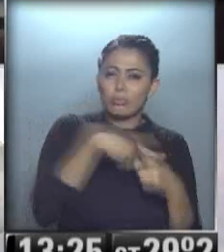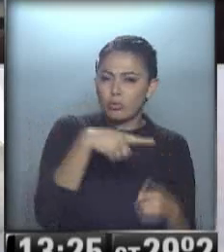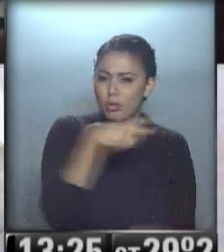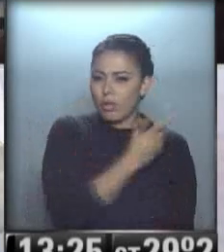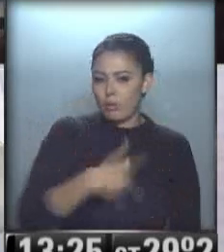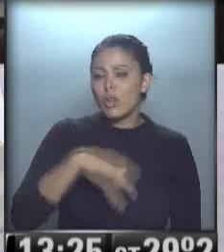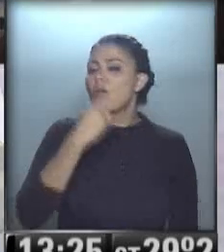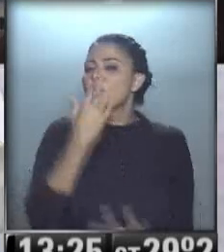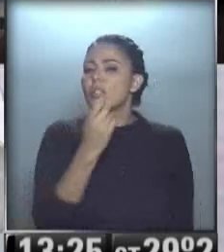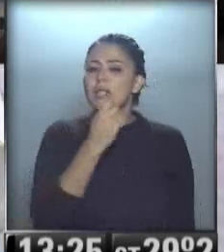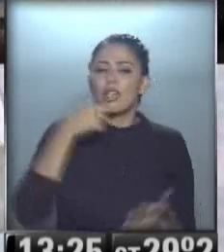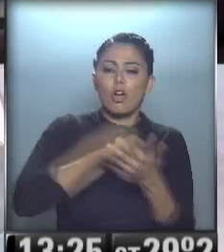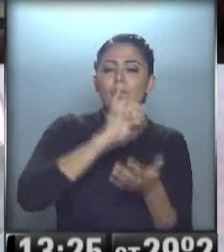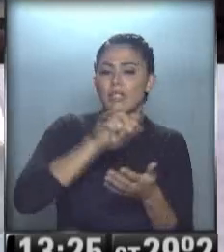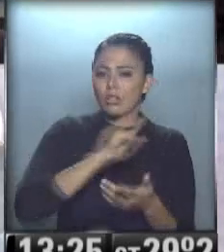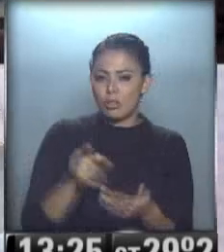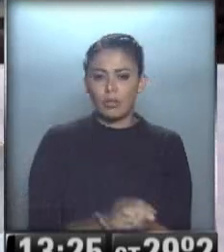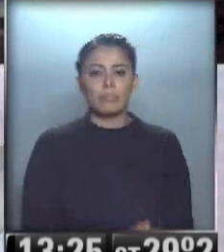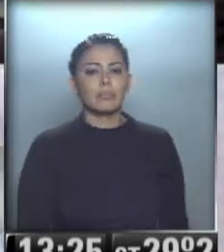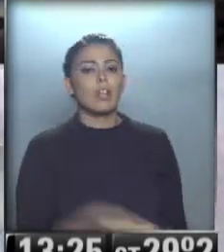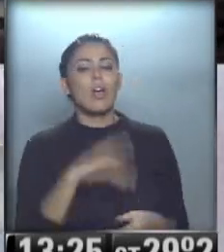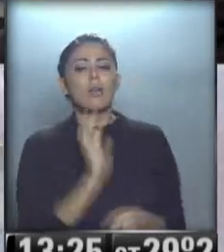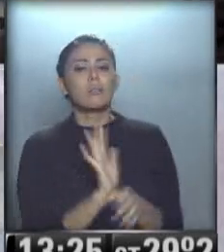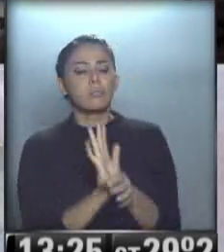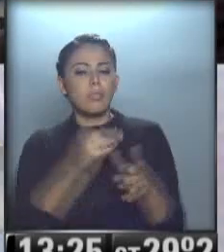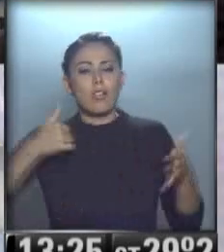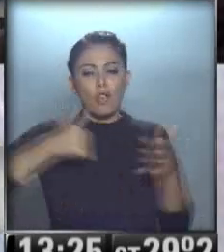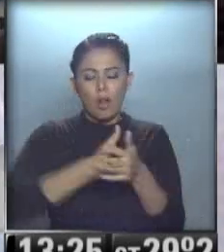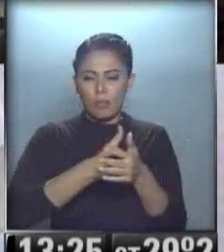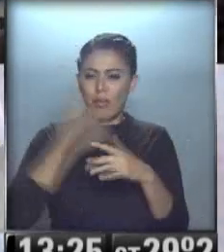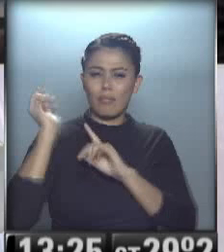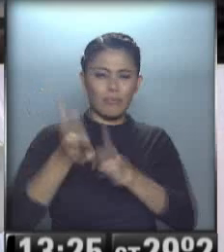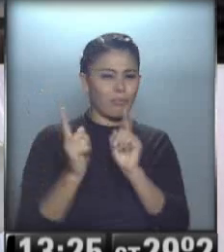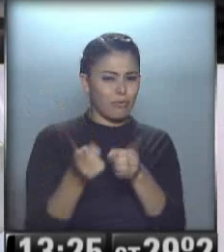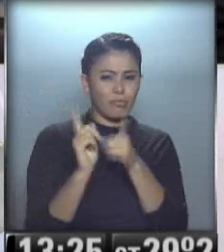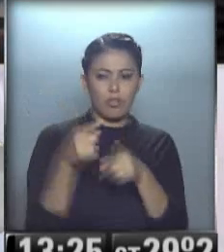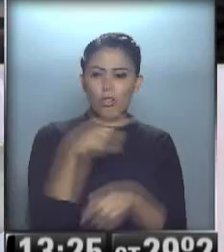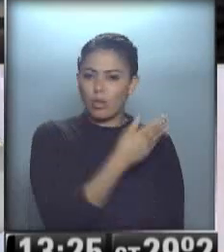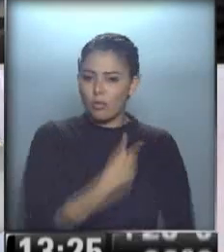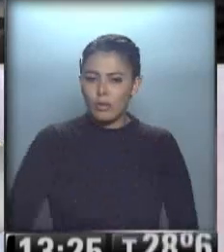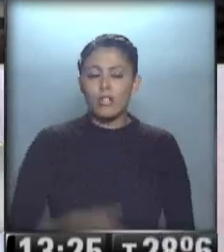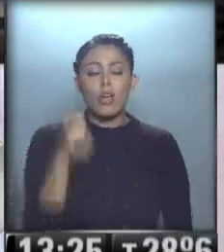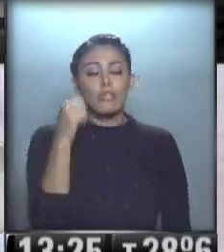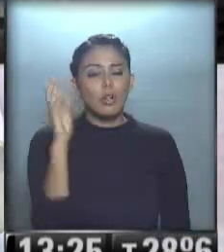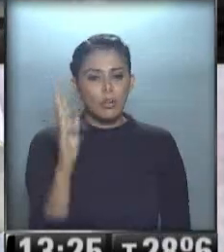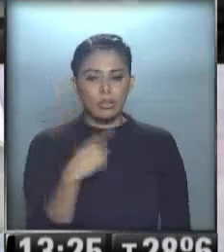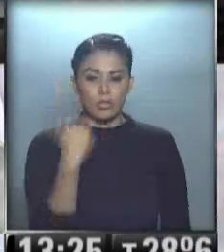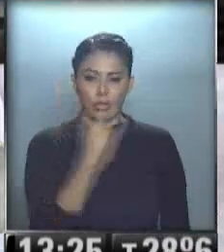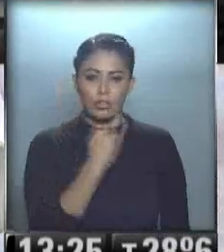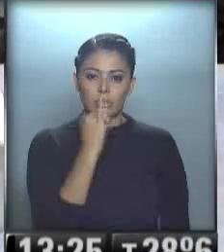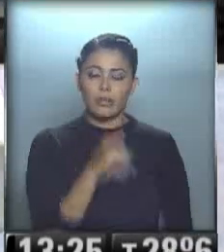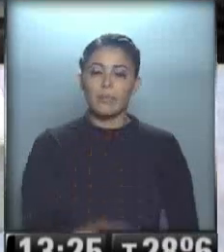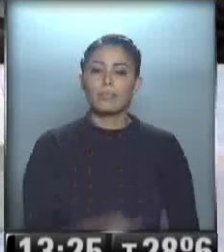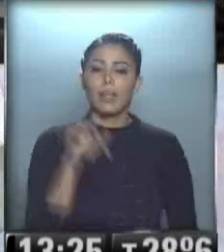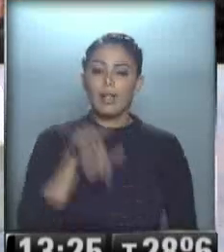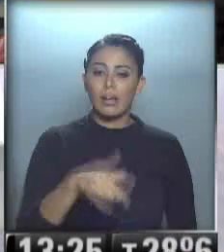caracterización si es un golpe o no golpe de estado continuo ha dicho el presidente maduro Agustina y Roberto lo que aquí